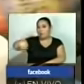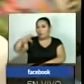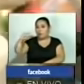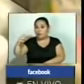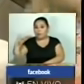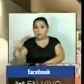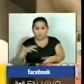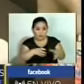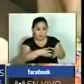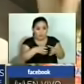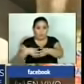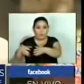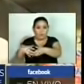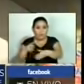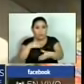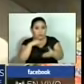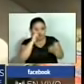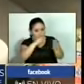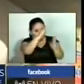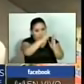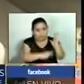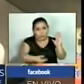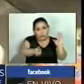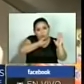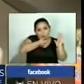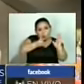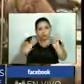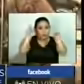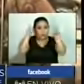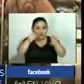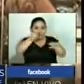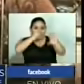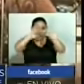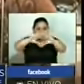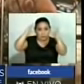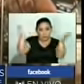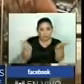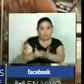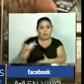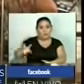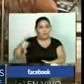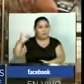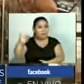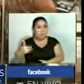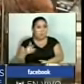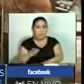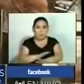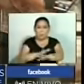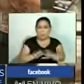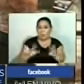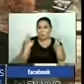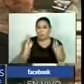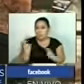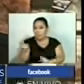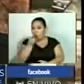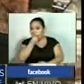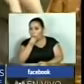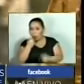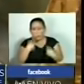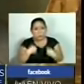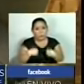El Salvador que, de acuerdo con el Informe Global de Alimentos 2020, sufren de inseguridad alimentaria